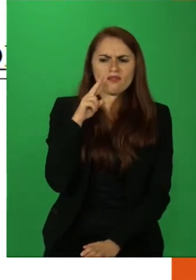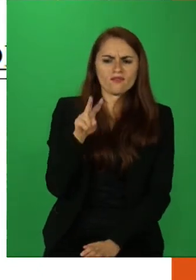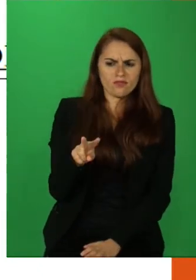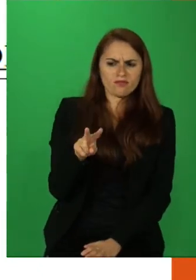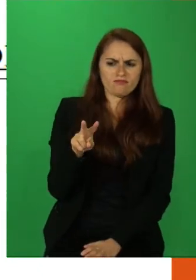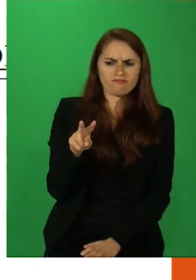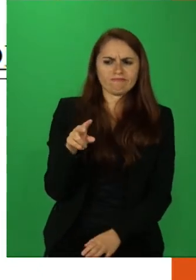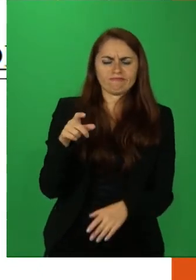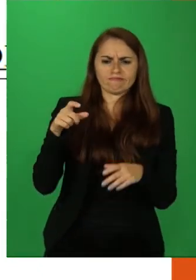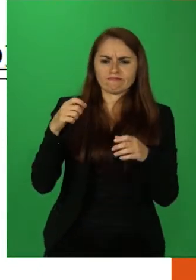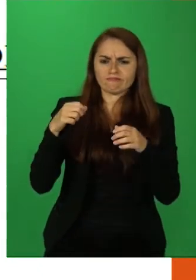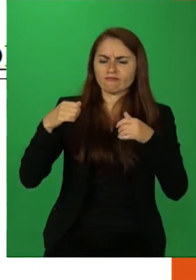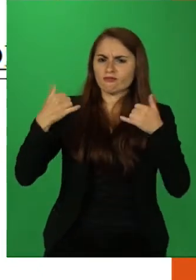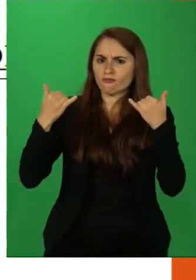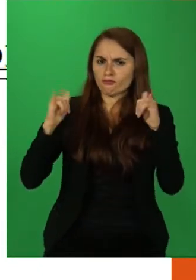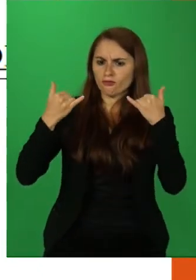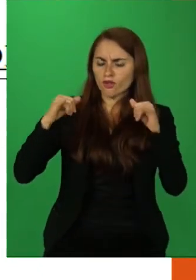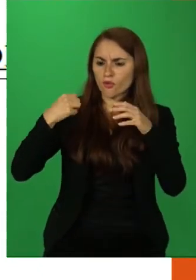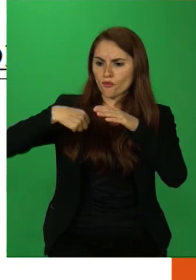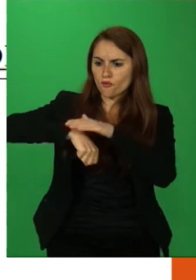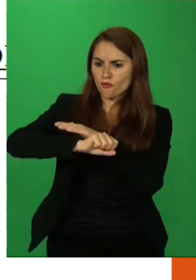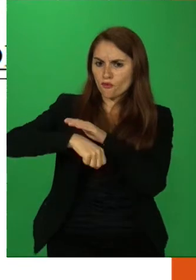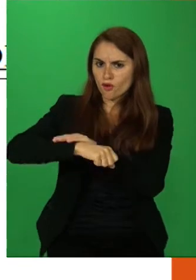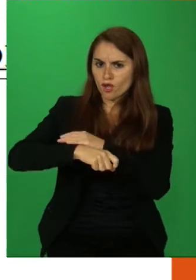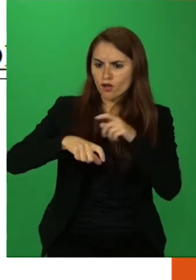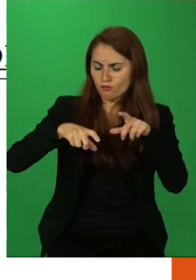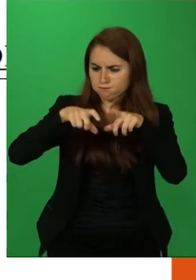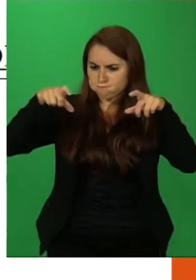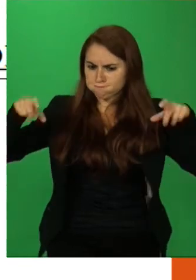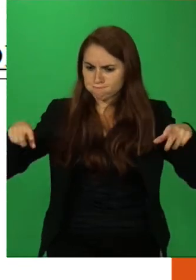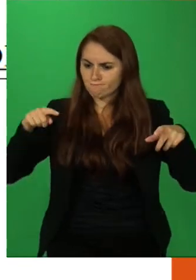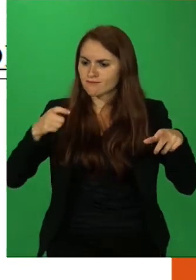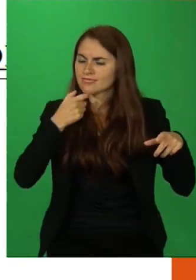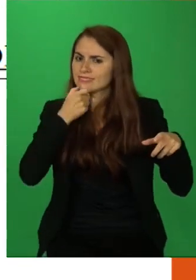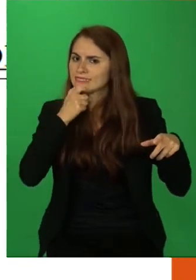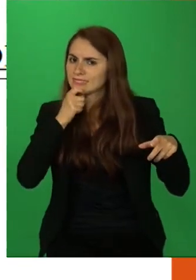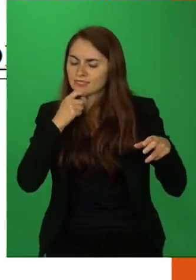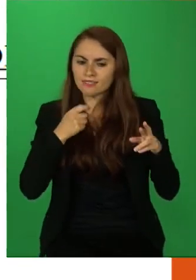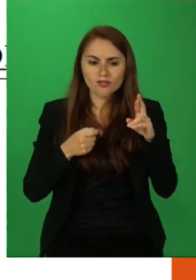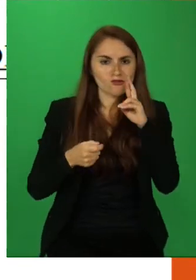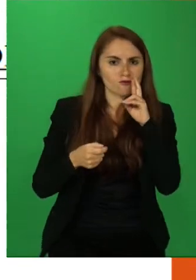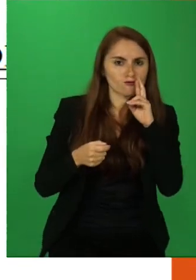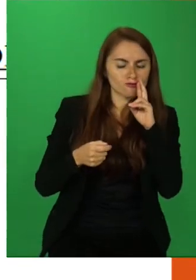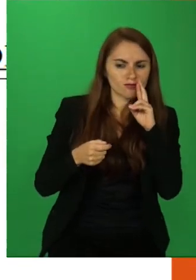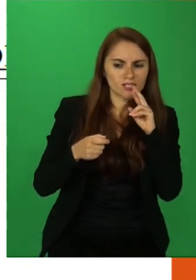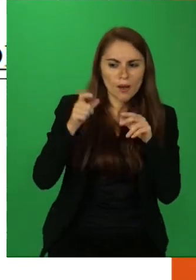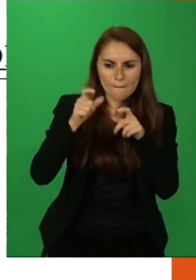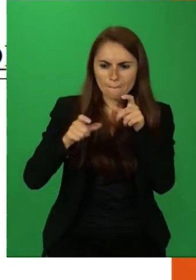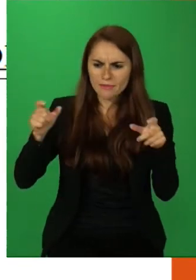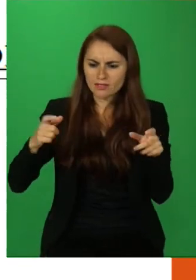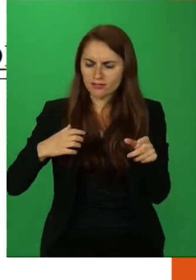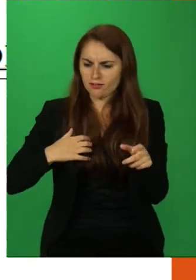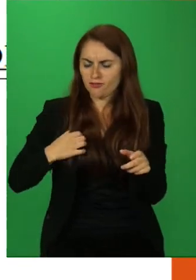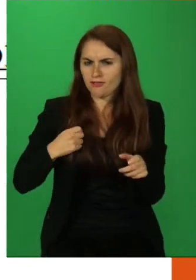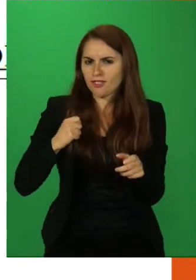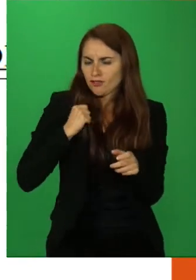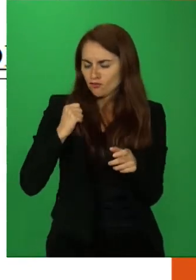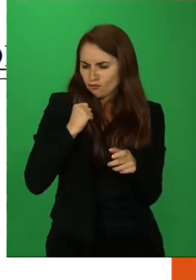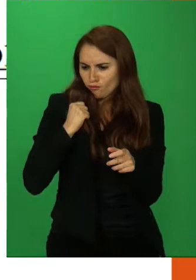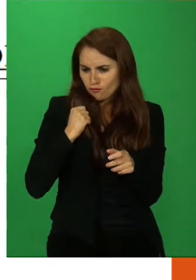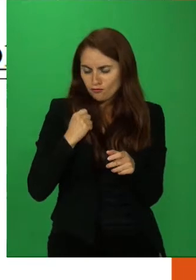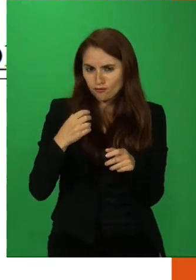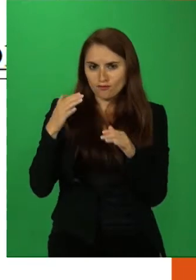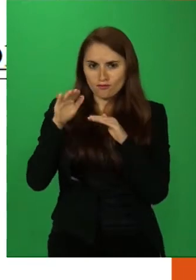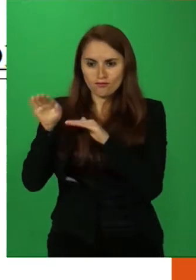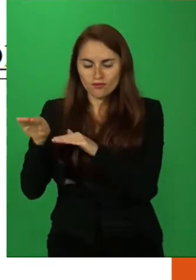los hinchas ingleses en un partido reciente entre Inglaterra y Rusia, me ha quedado claro por qué